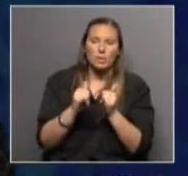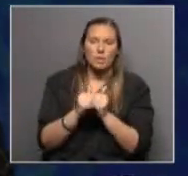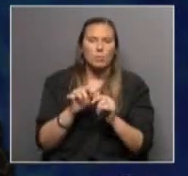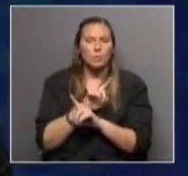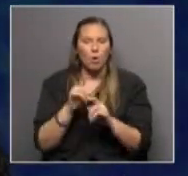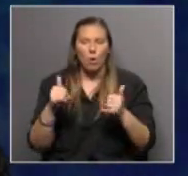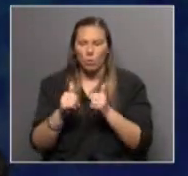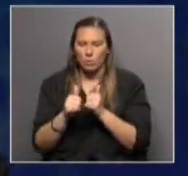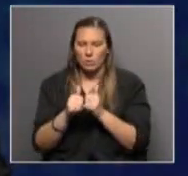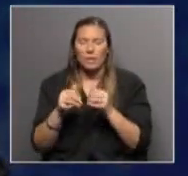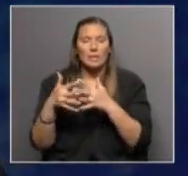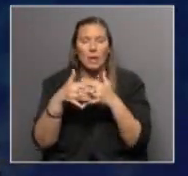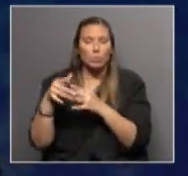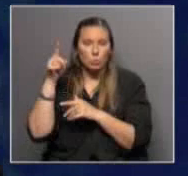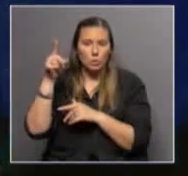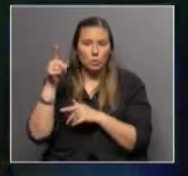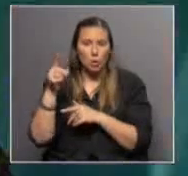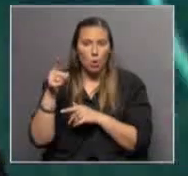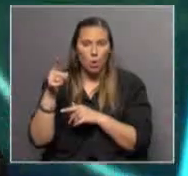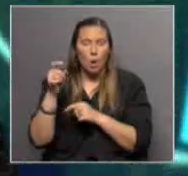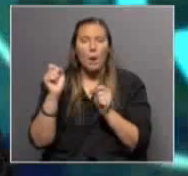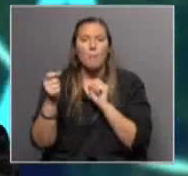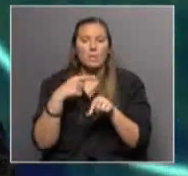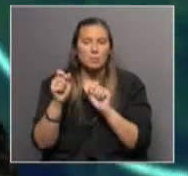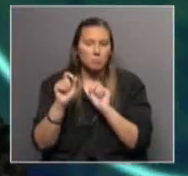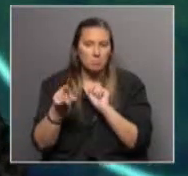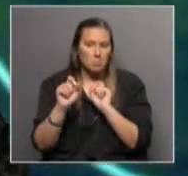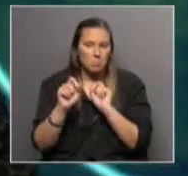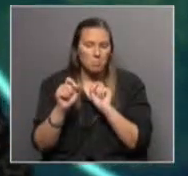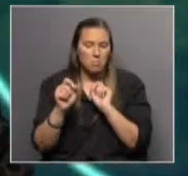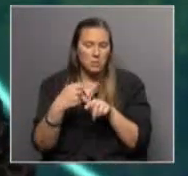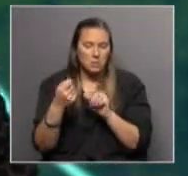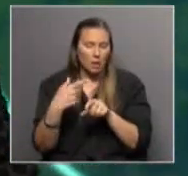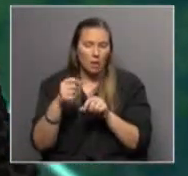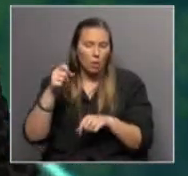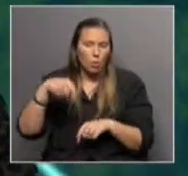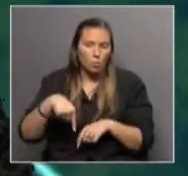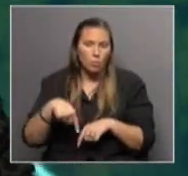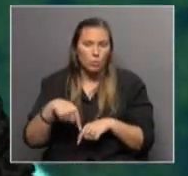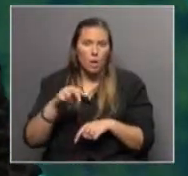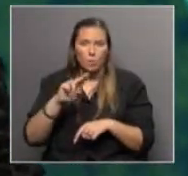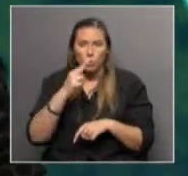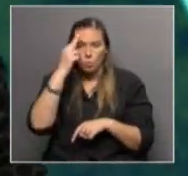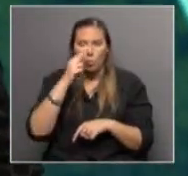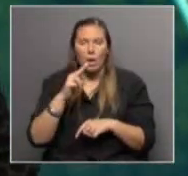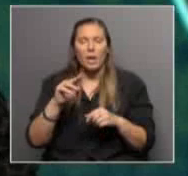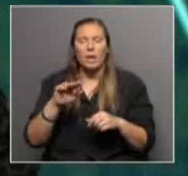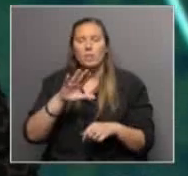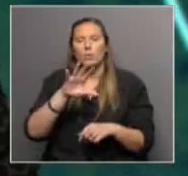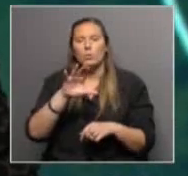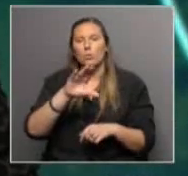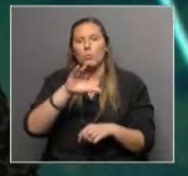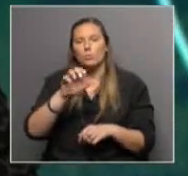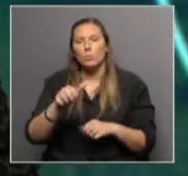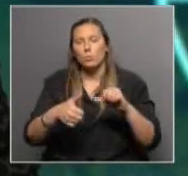en eeuu la gente todavía usa muchísimo mensajes de texto en uruguay sobre todo en sudamérica y en